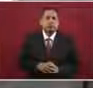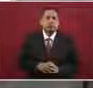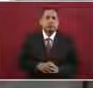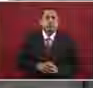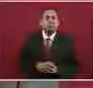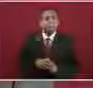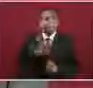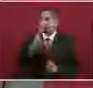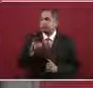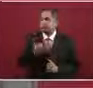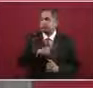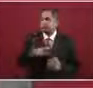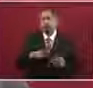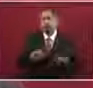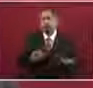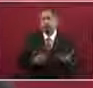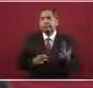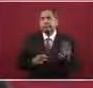no